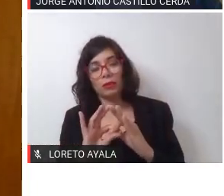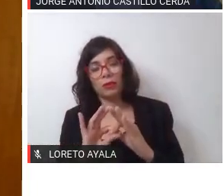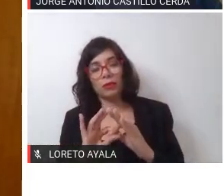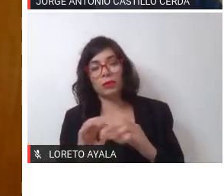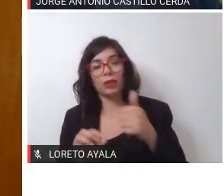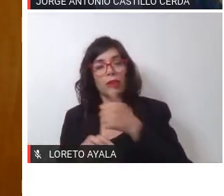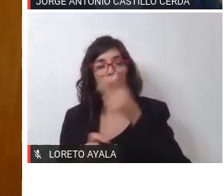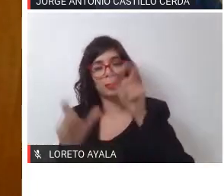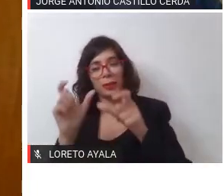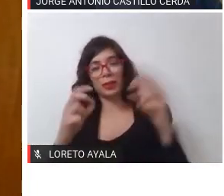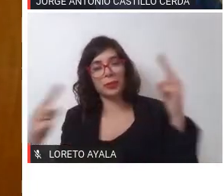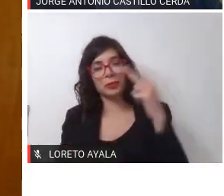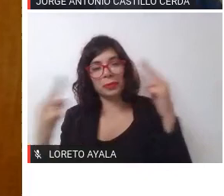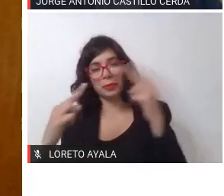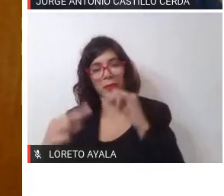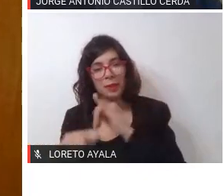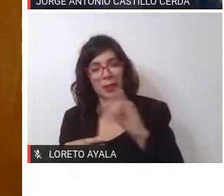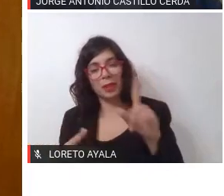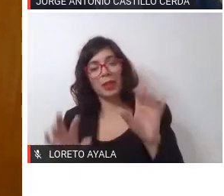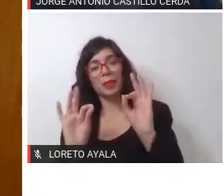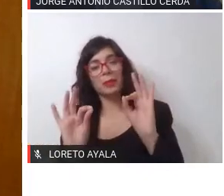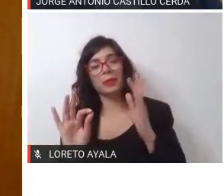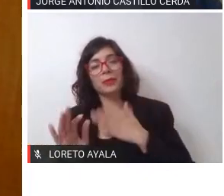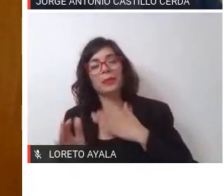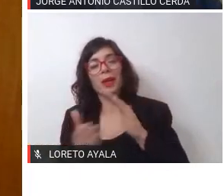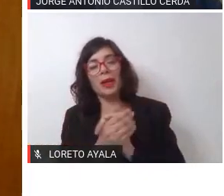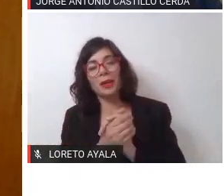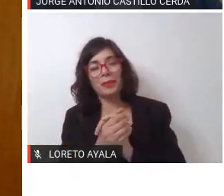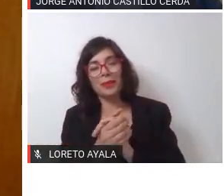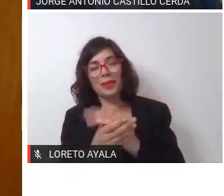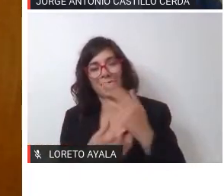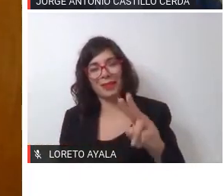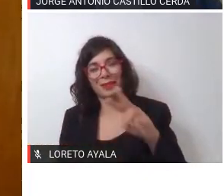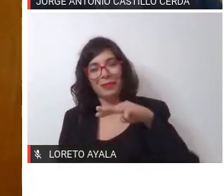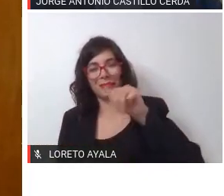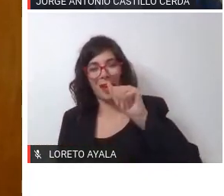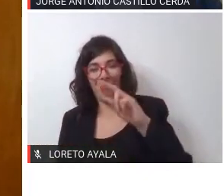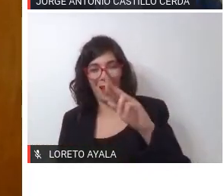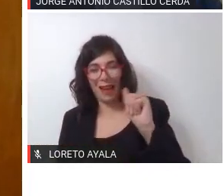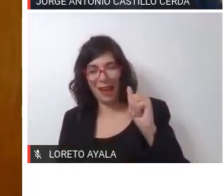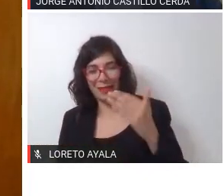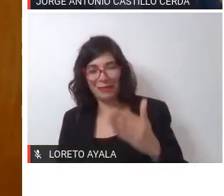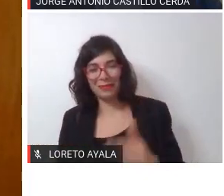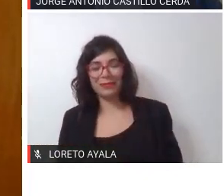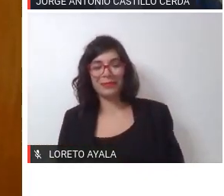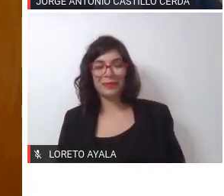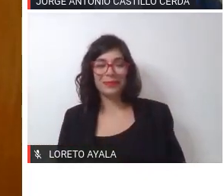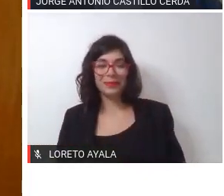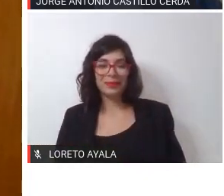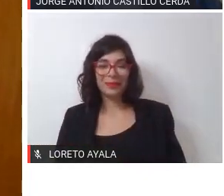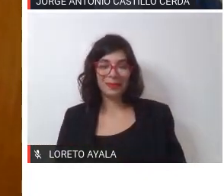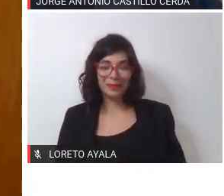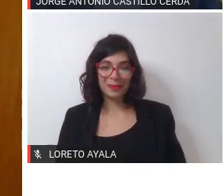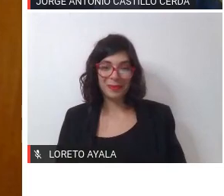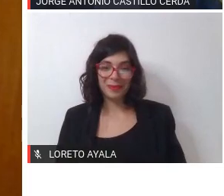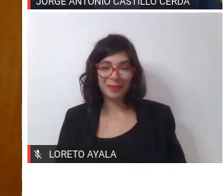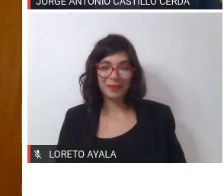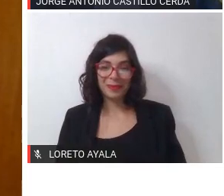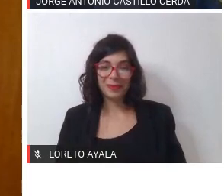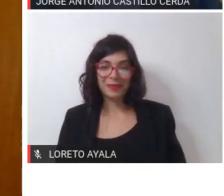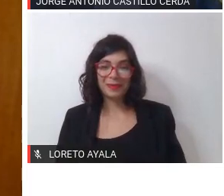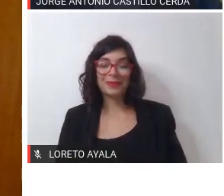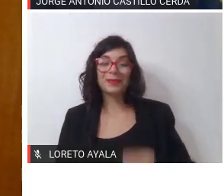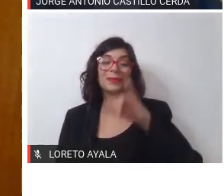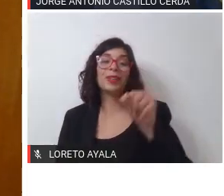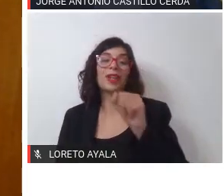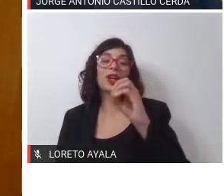siguen siempre, un saludo especial a mi amiga, ya amiga a esta altura, Mara Gallardo, que ahí está al pie del cañón nuevamente. Don Jorge,